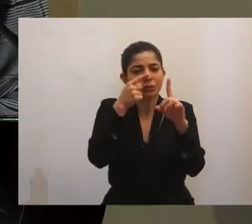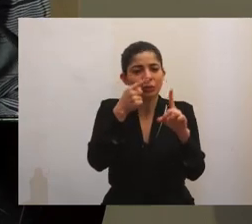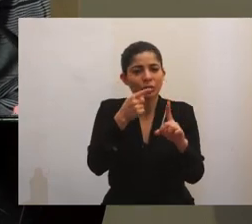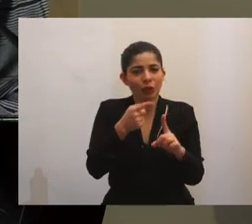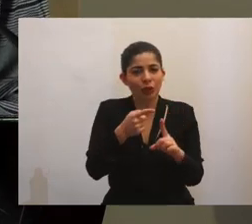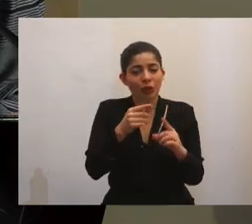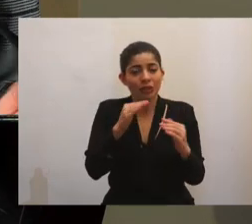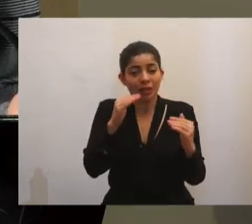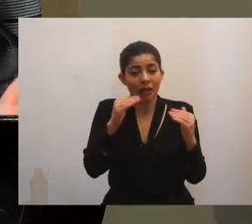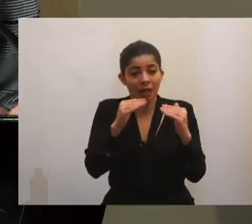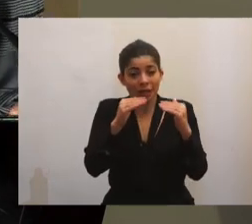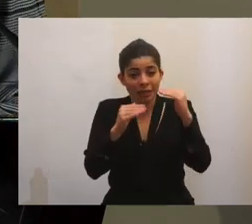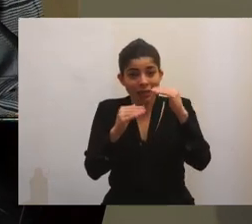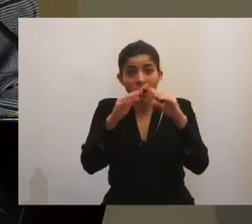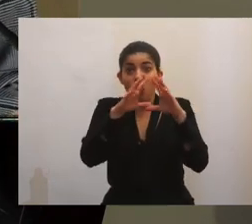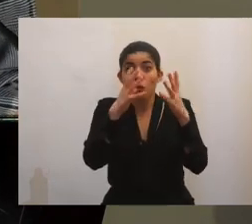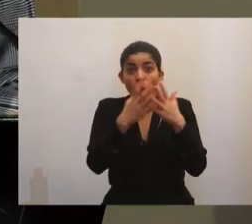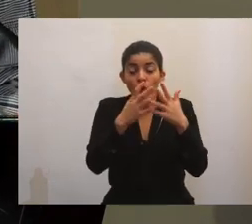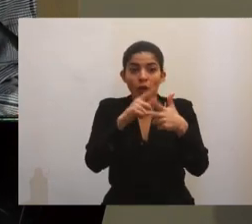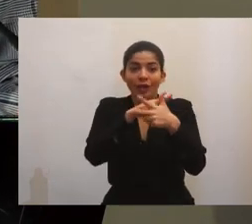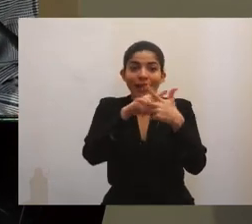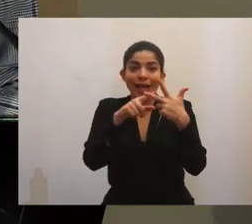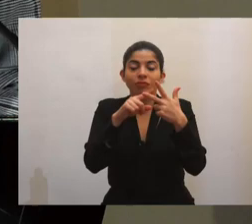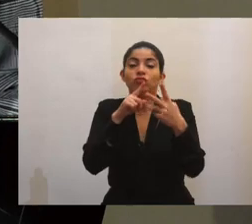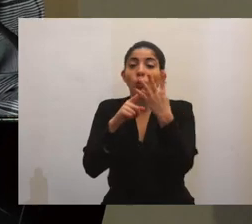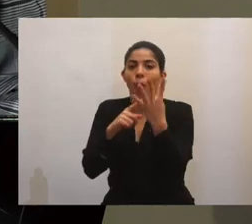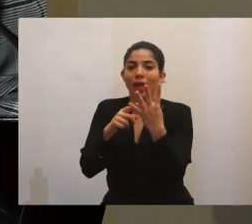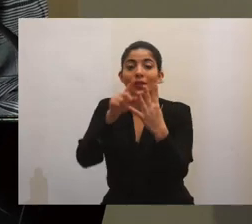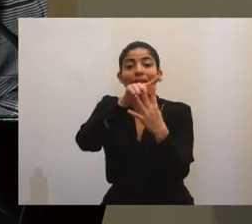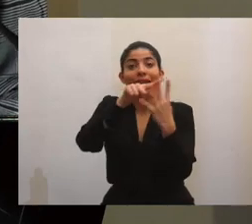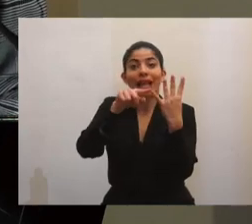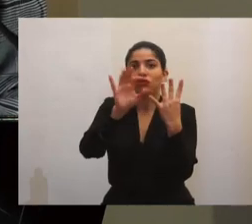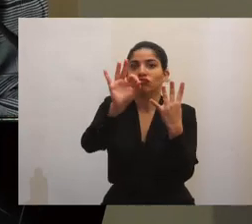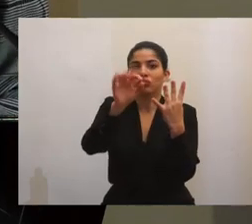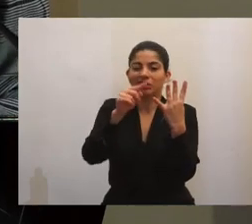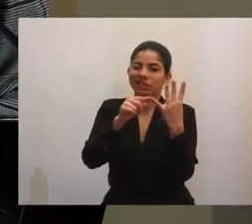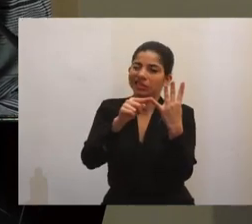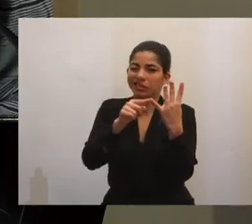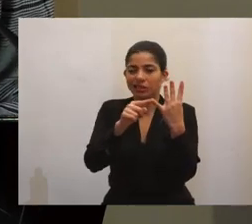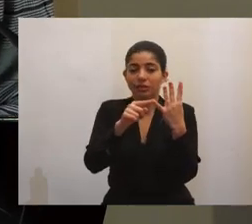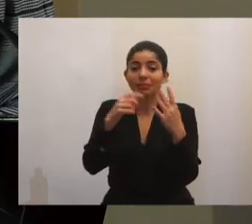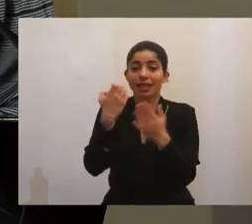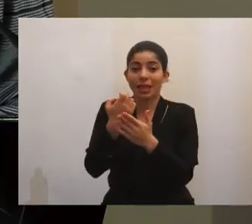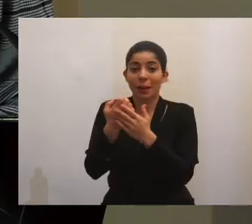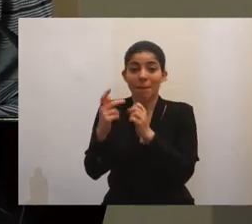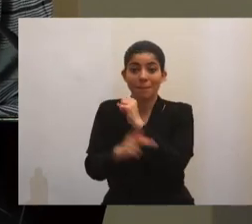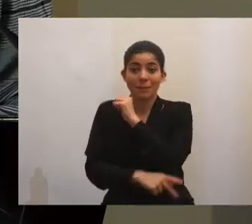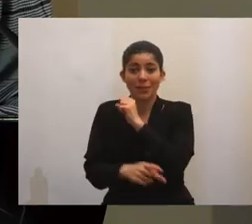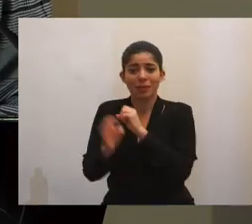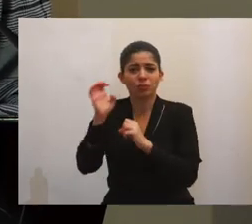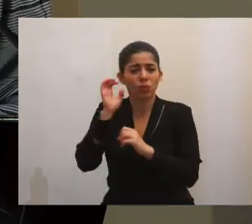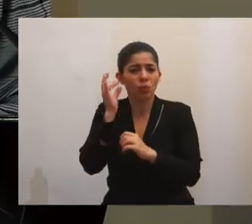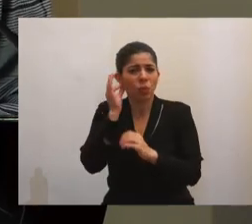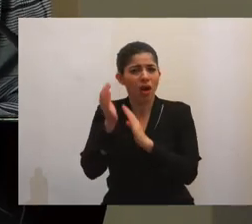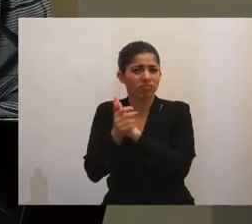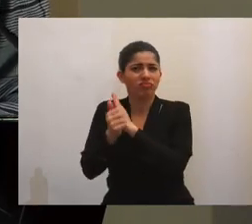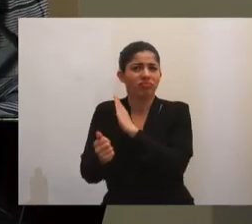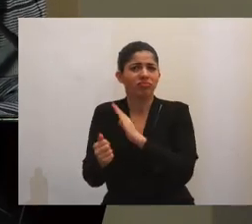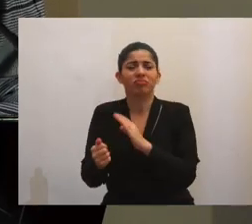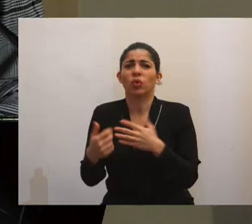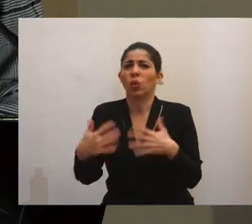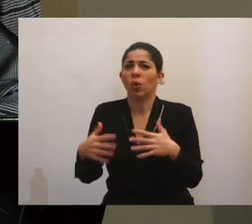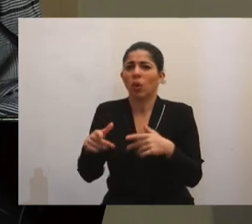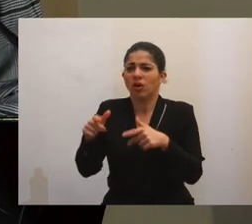de la brecha global de género estamos muy bien. El potencial de las mujeres en la economía del país es enorme. La determinación, la iniciativa,